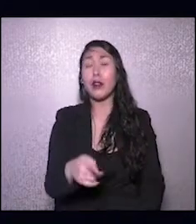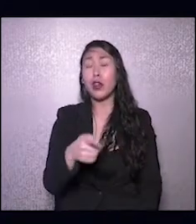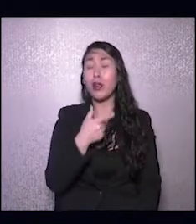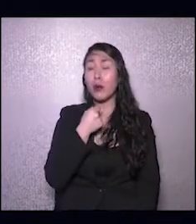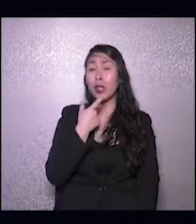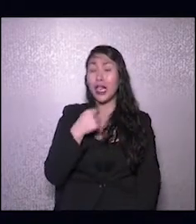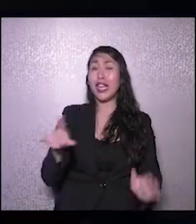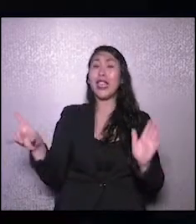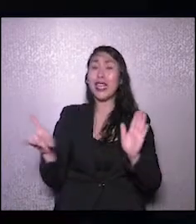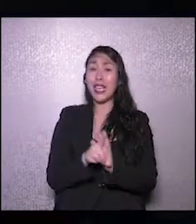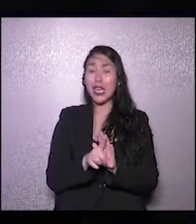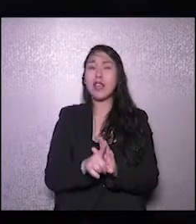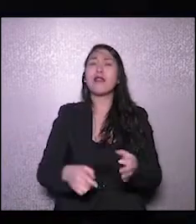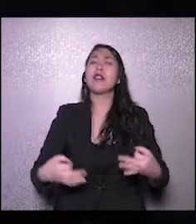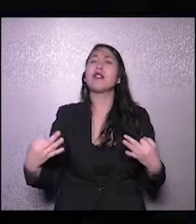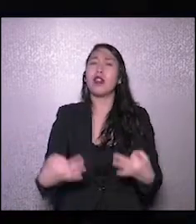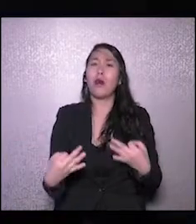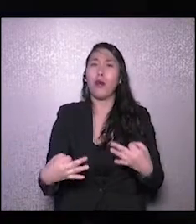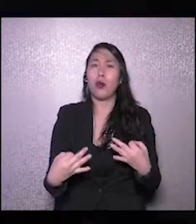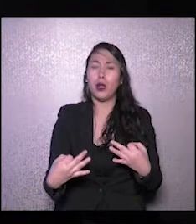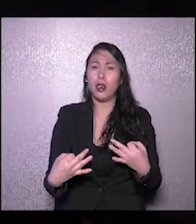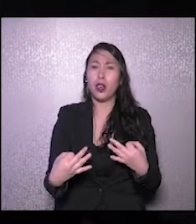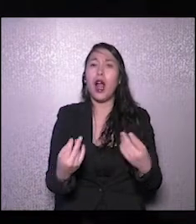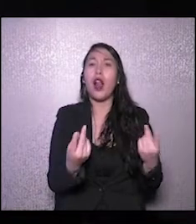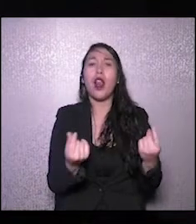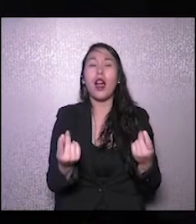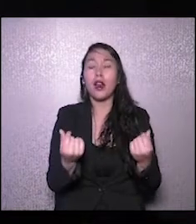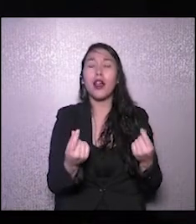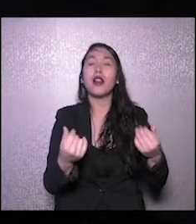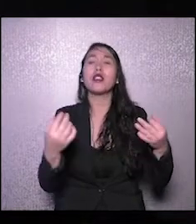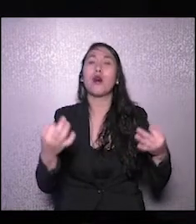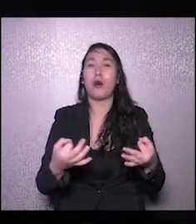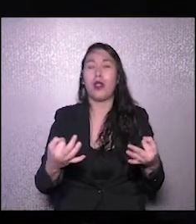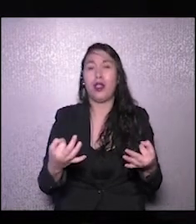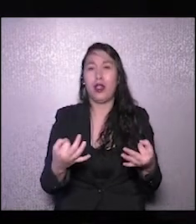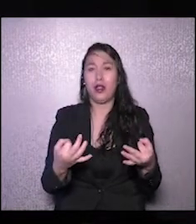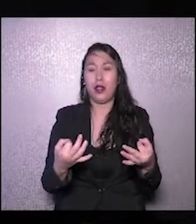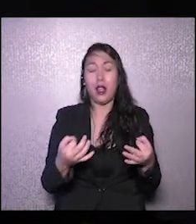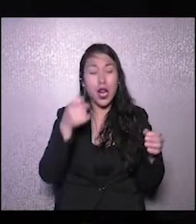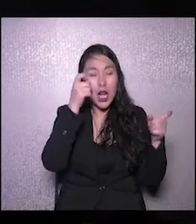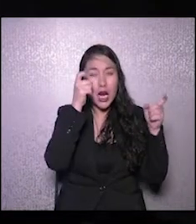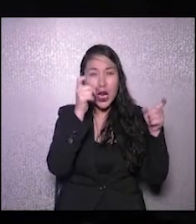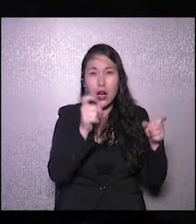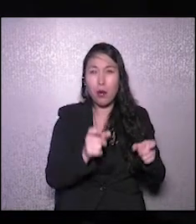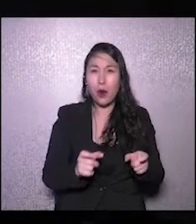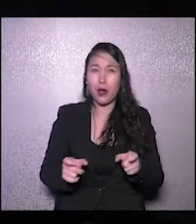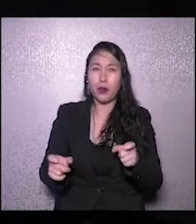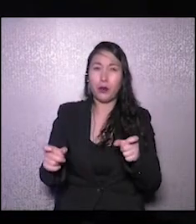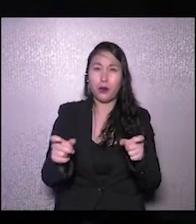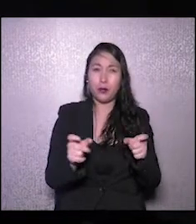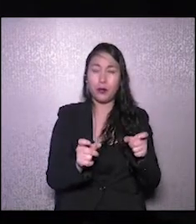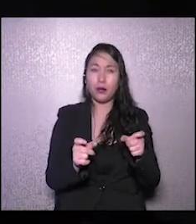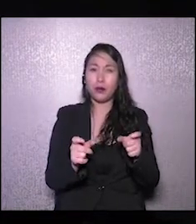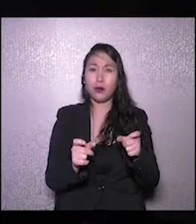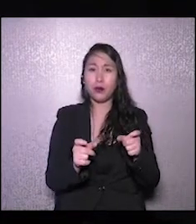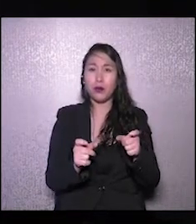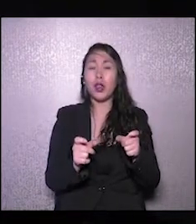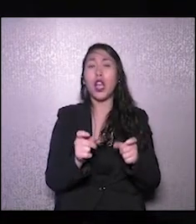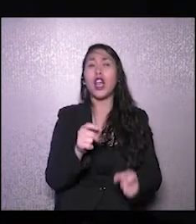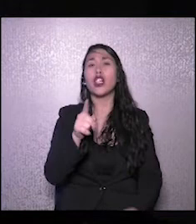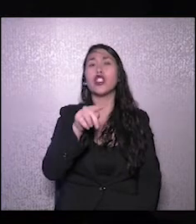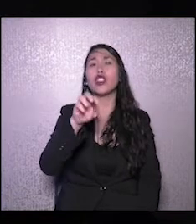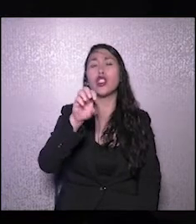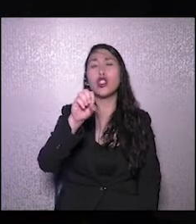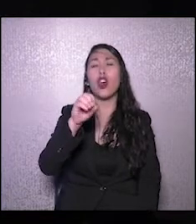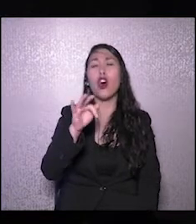leyes que aseguren la calidad esencial y seguridad regulando el software en salud. ¿Sí? Hoy día no